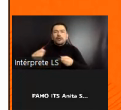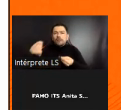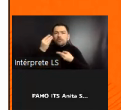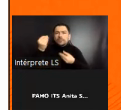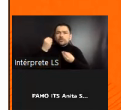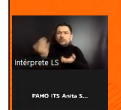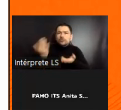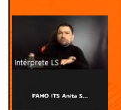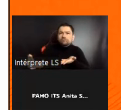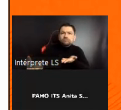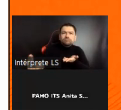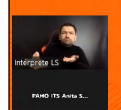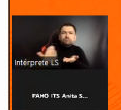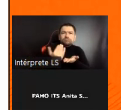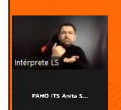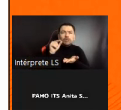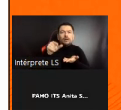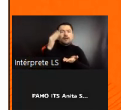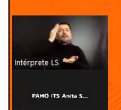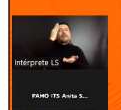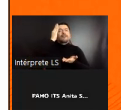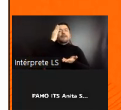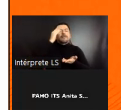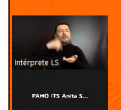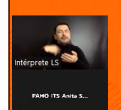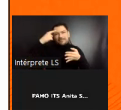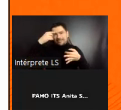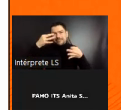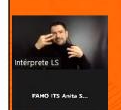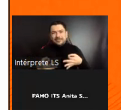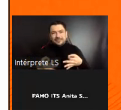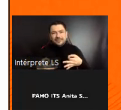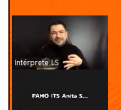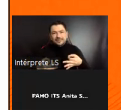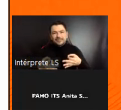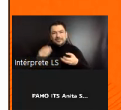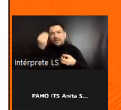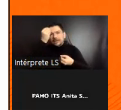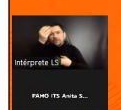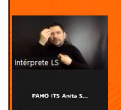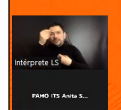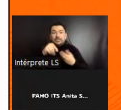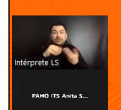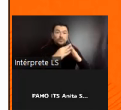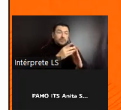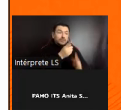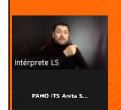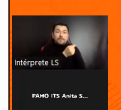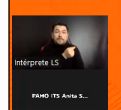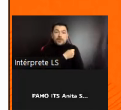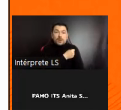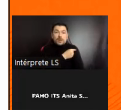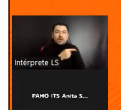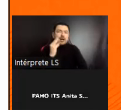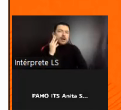la respuesta a emergencias. Y también para la comunidad de vacunación está la experiencia de nuestro equipo en el condado de